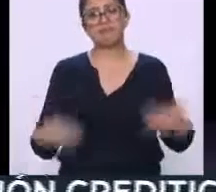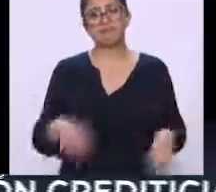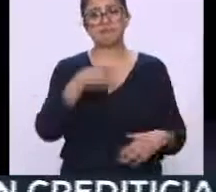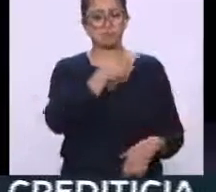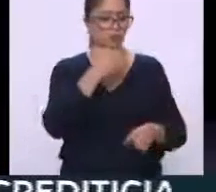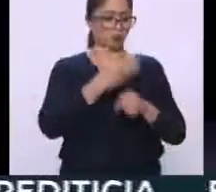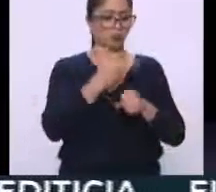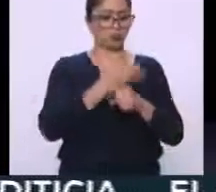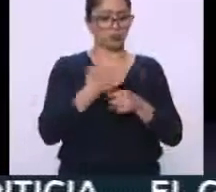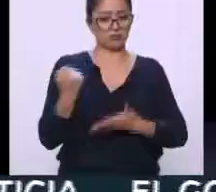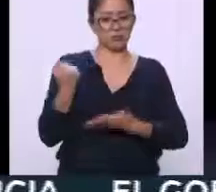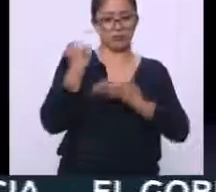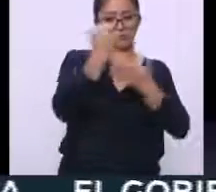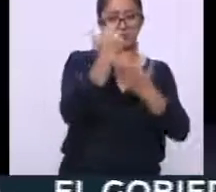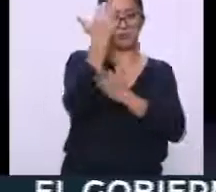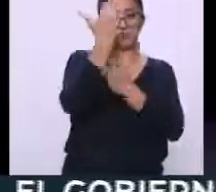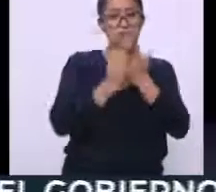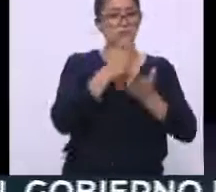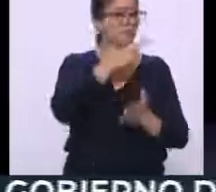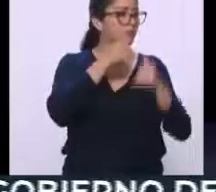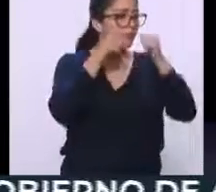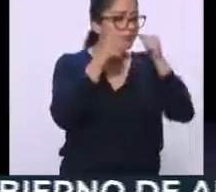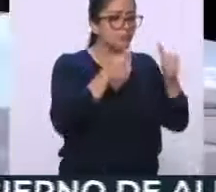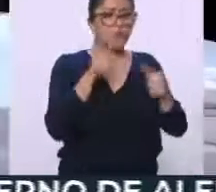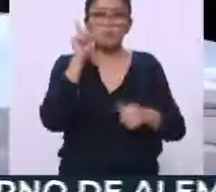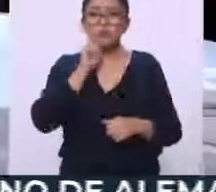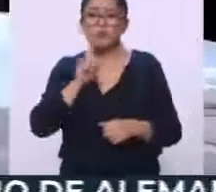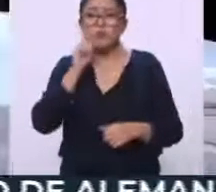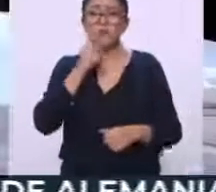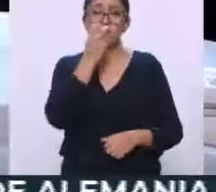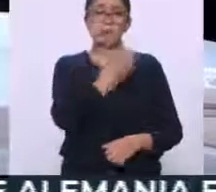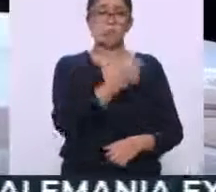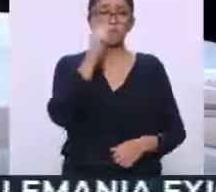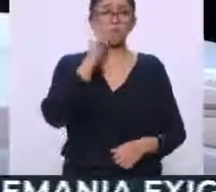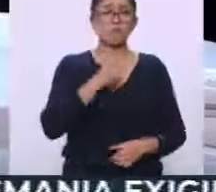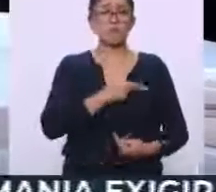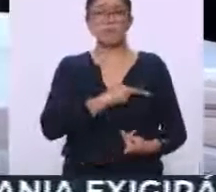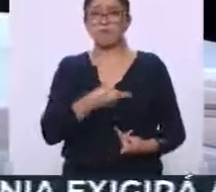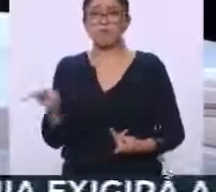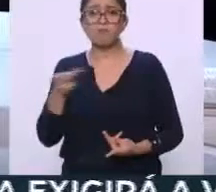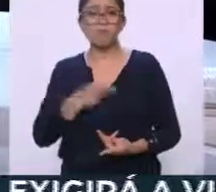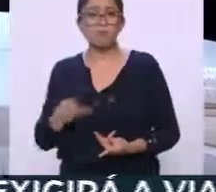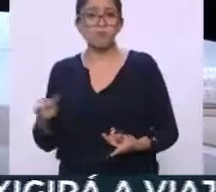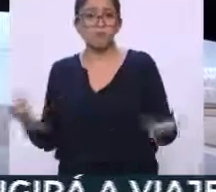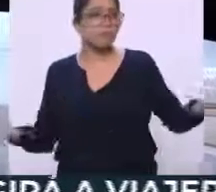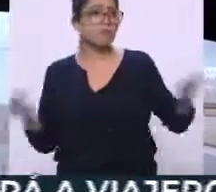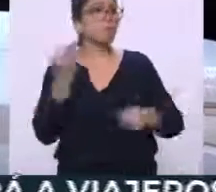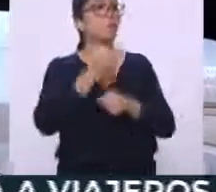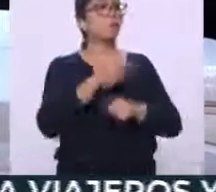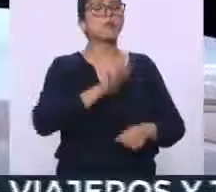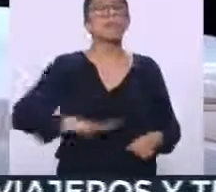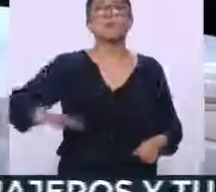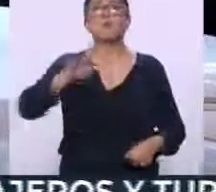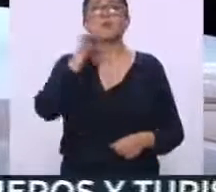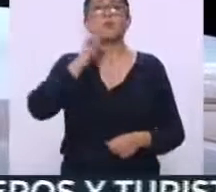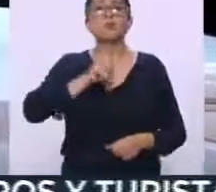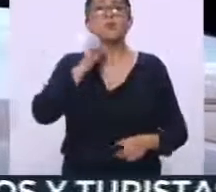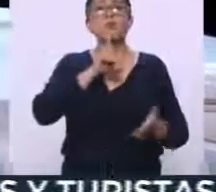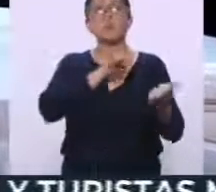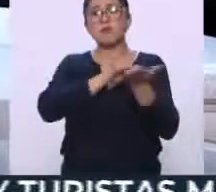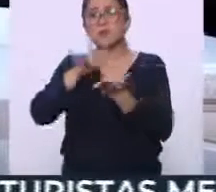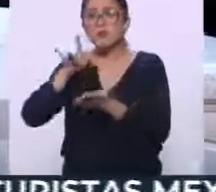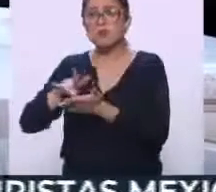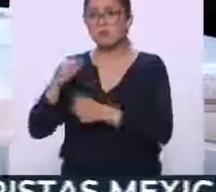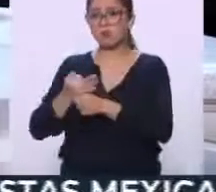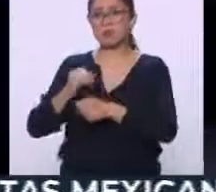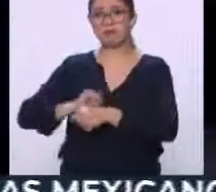para la atención a las mujeres, que son, como ella dice, las más pobres de las más pobres. Sí, ¿no? Y las que estamos sosteniendo la pandemia, sí. Dicho sea de paso, ¿no? Sí. Y